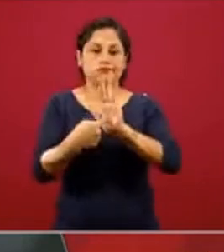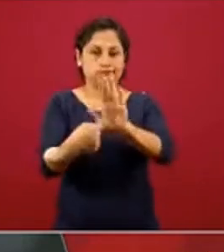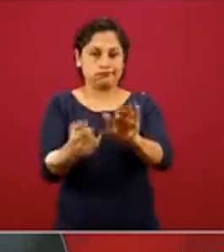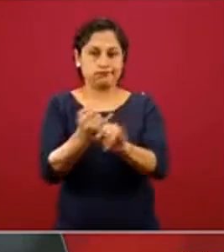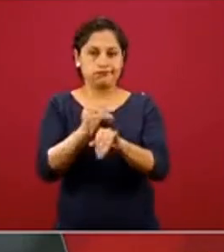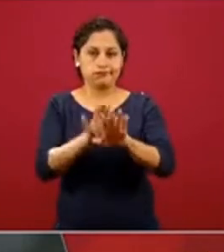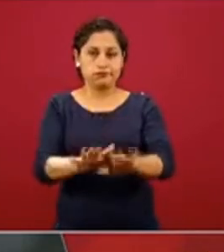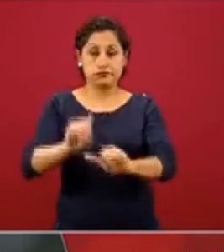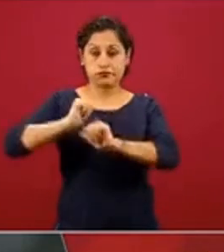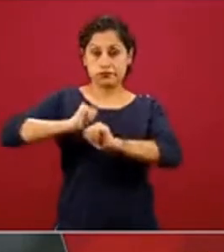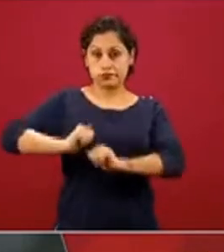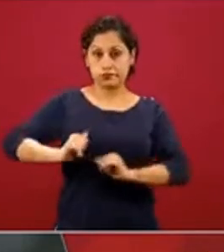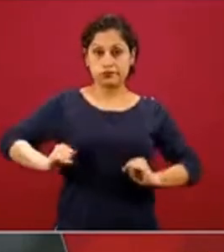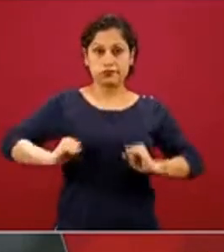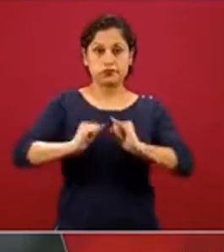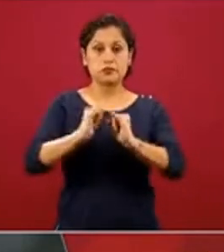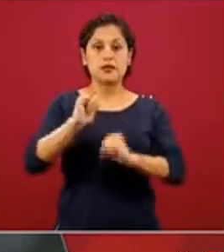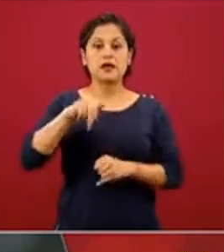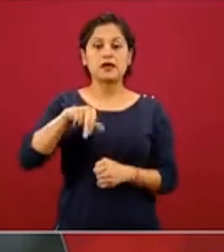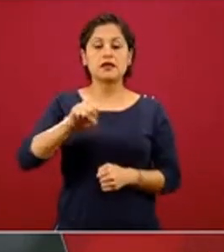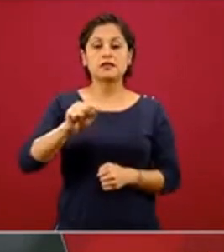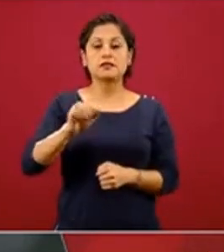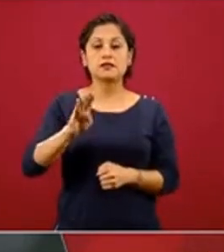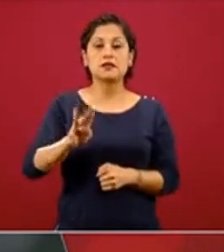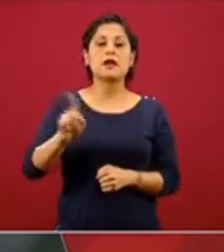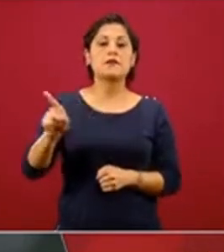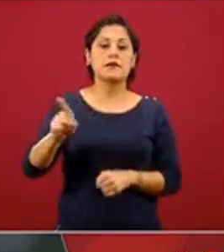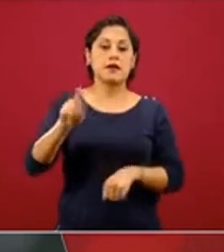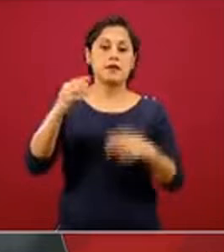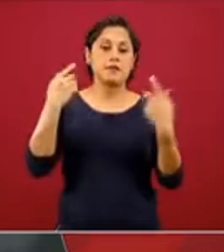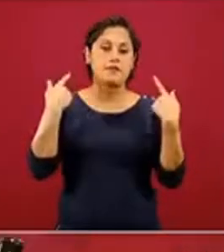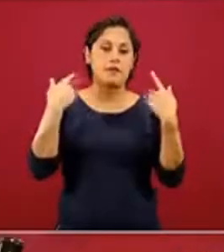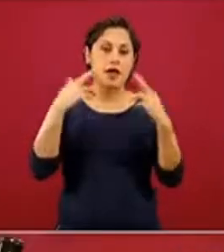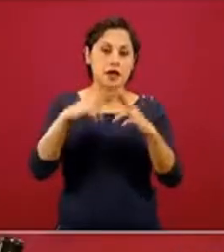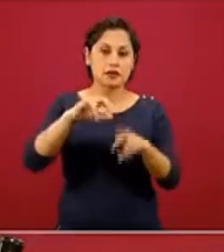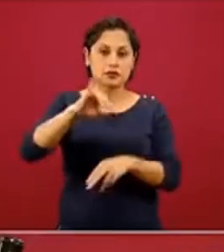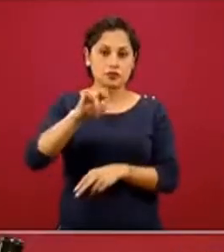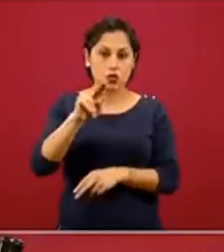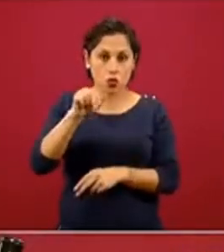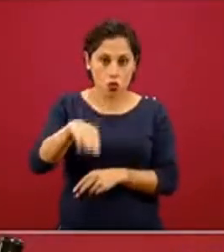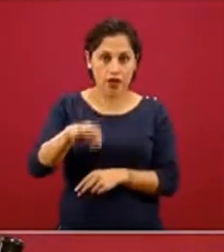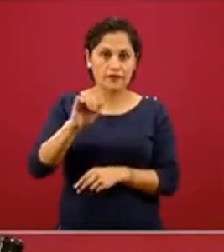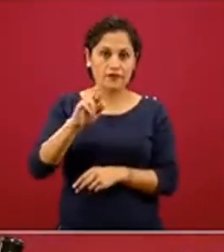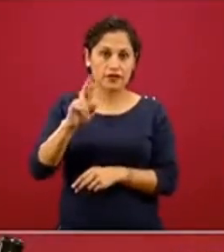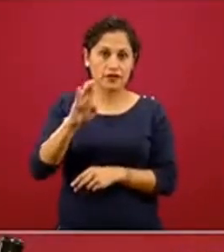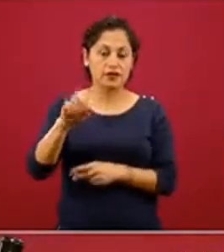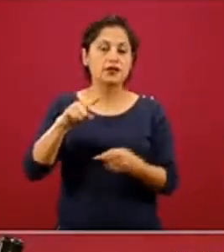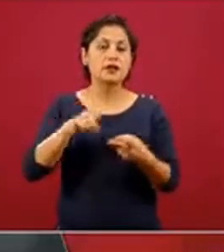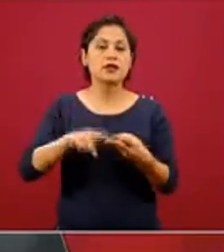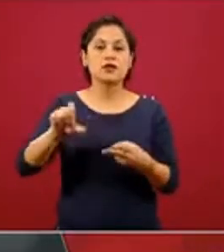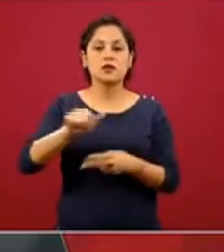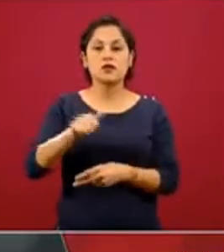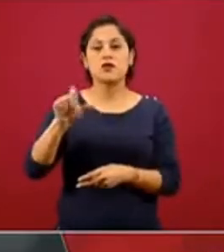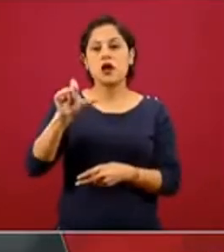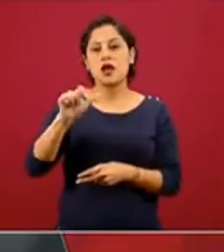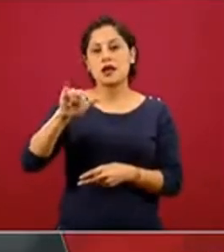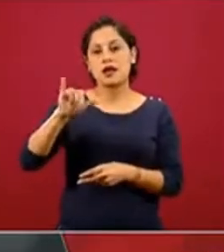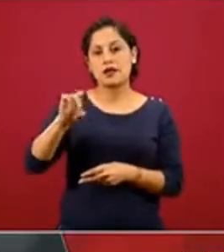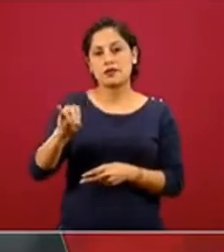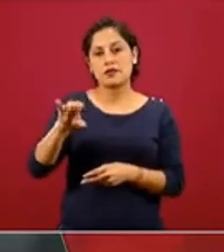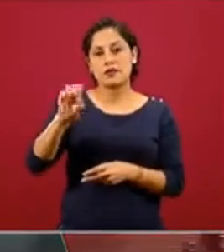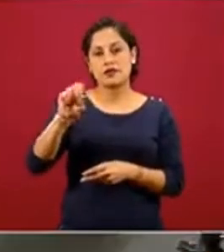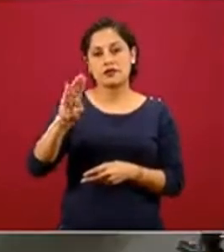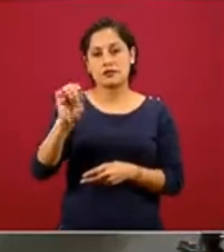del INSABI, que dirige el maestro Juan Ferrer, y de manera específica el doctor Alejandro Sbarch Pérez. Gracias.